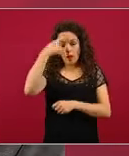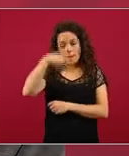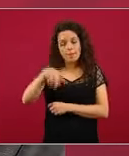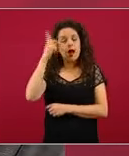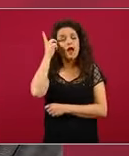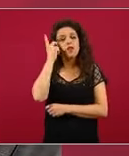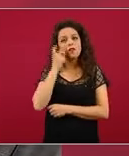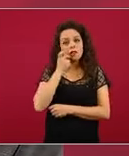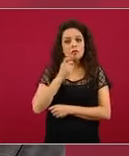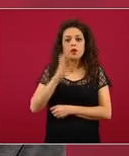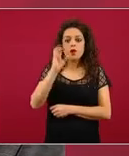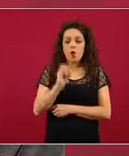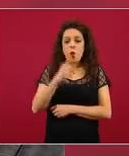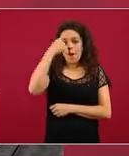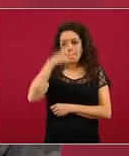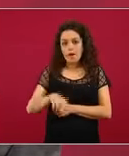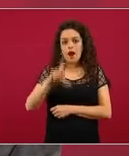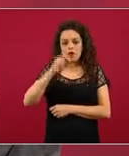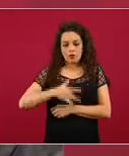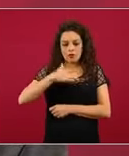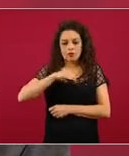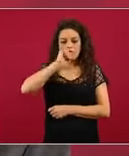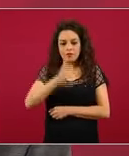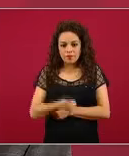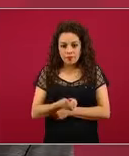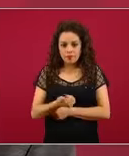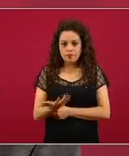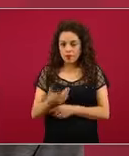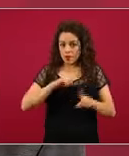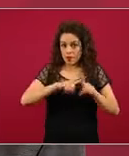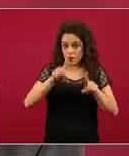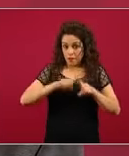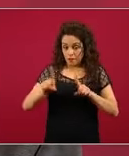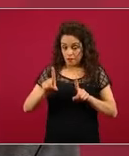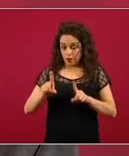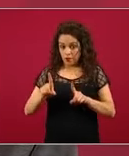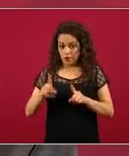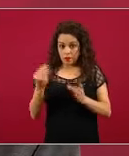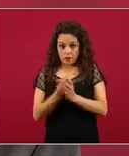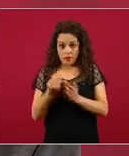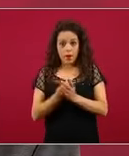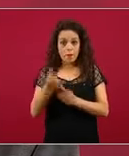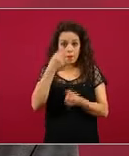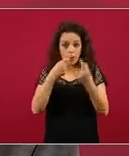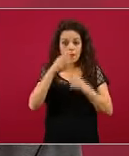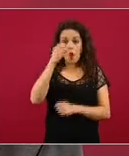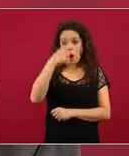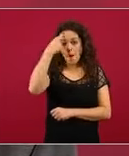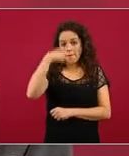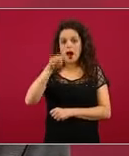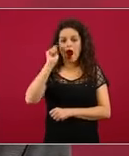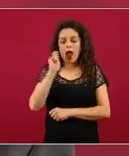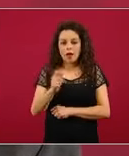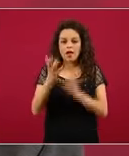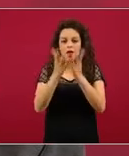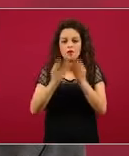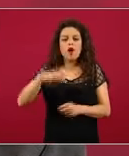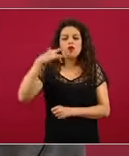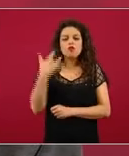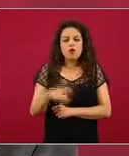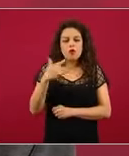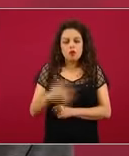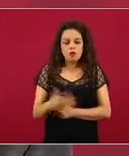para anestesiarlas o para mantenerlas sedadas, son distintos tipos de medicamentos, o para quitar el dolor, entre otros